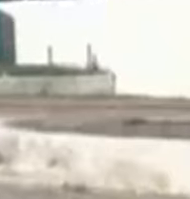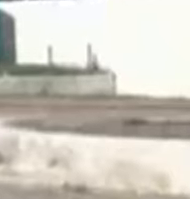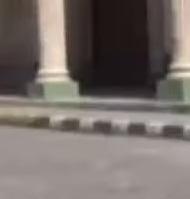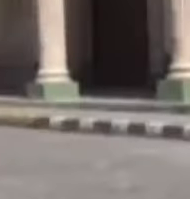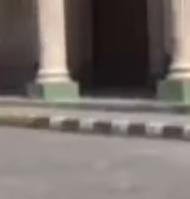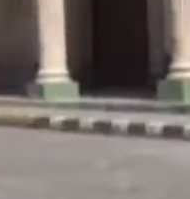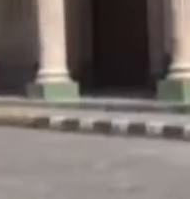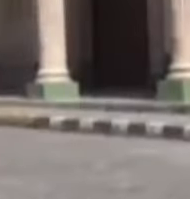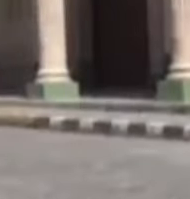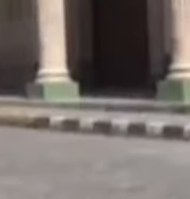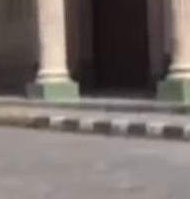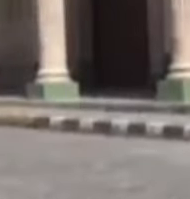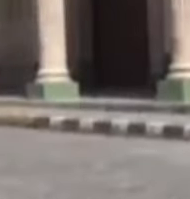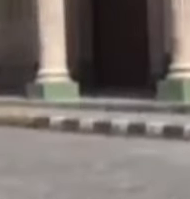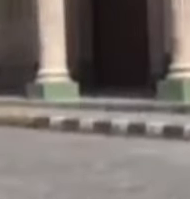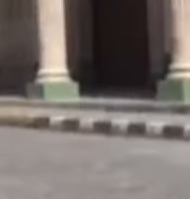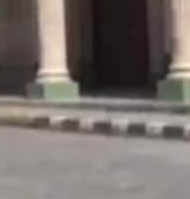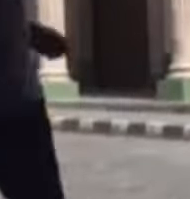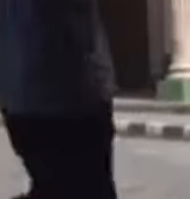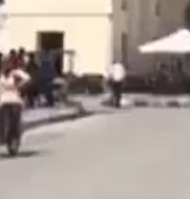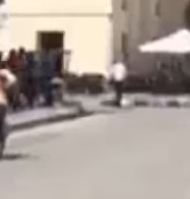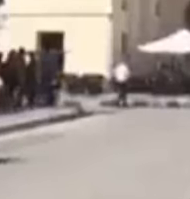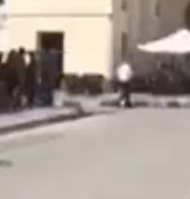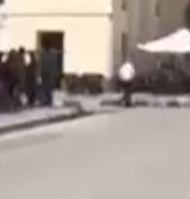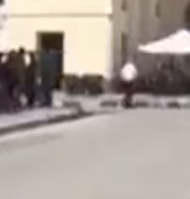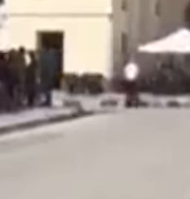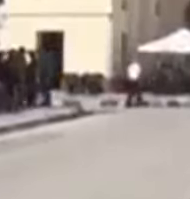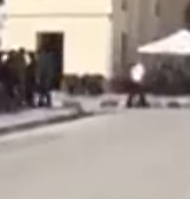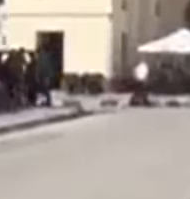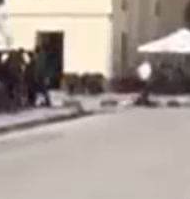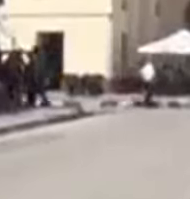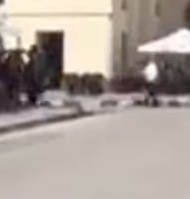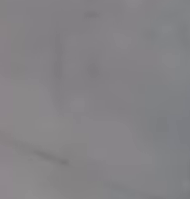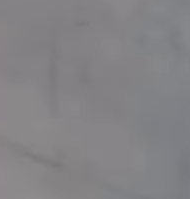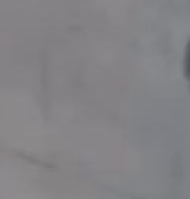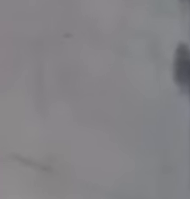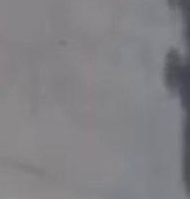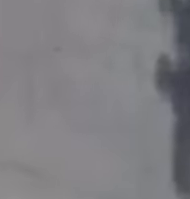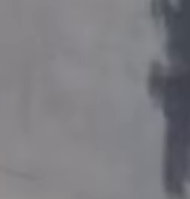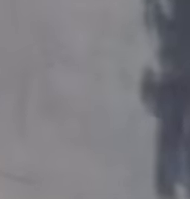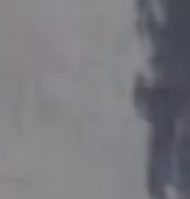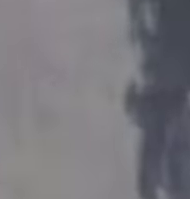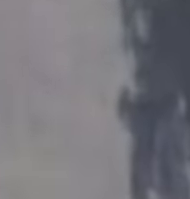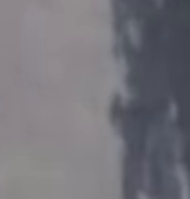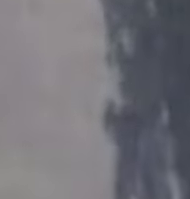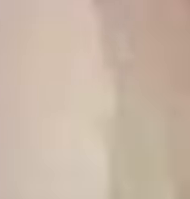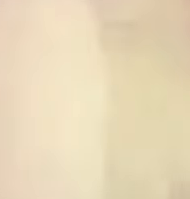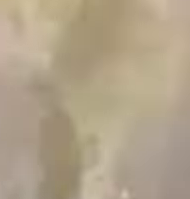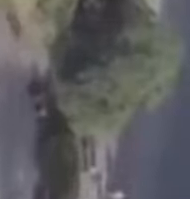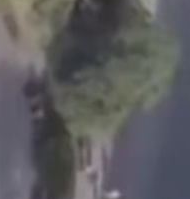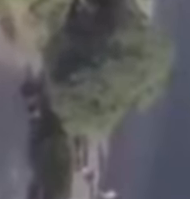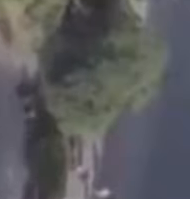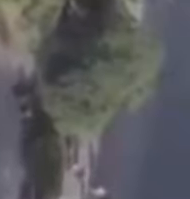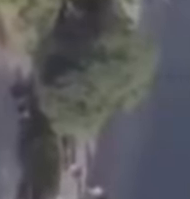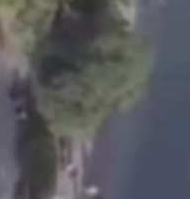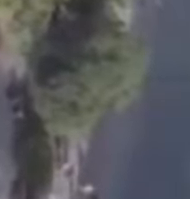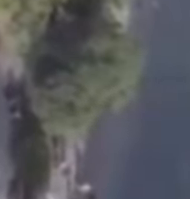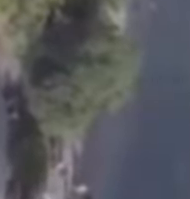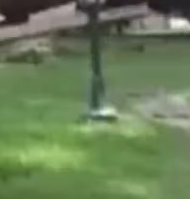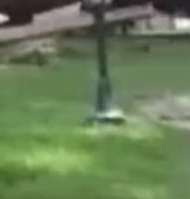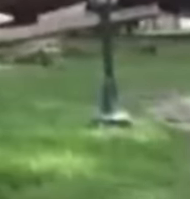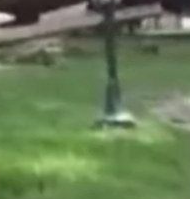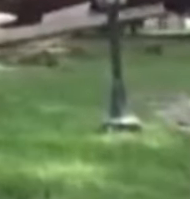Montero tienes Che que no te abandona y te cuida tienes un niño que con su